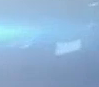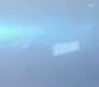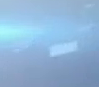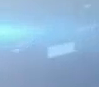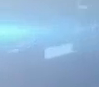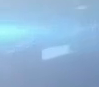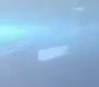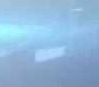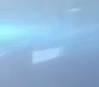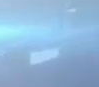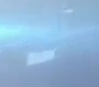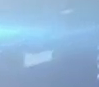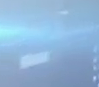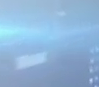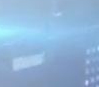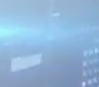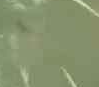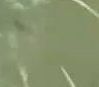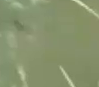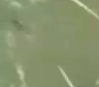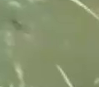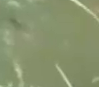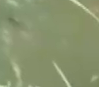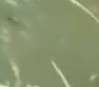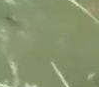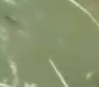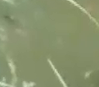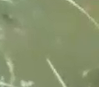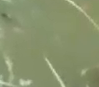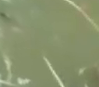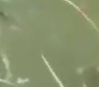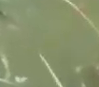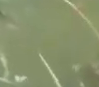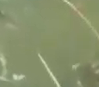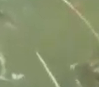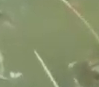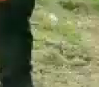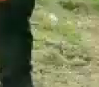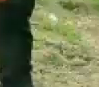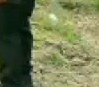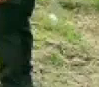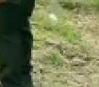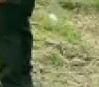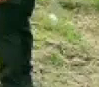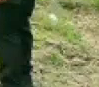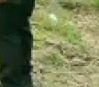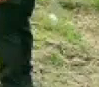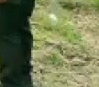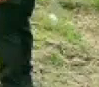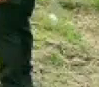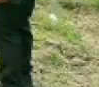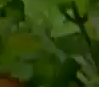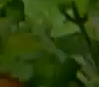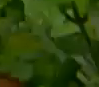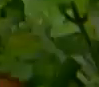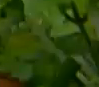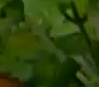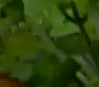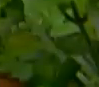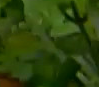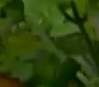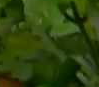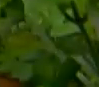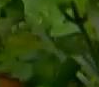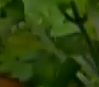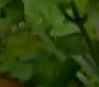hay un cuerpo de mujer en un canal del cantón durán la ciudadana sufría esquizofrenia y según sus familiares ella se habría lanzado en